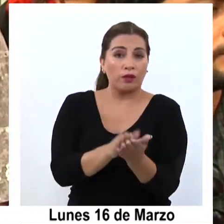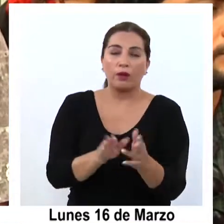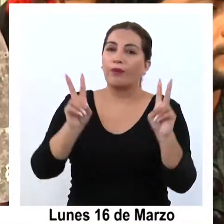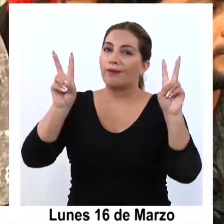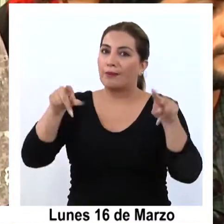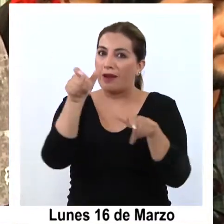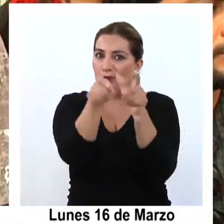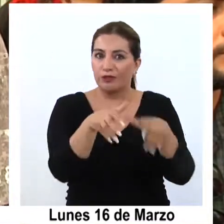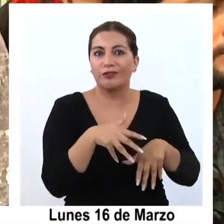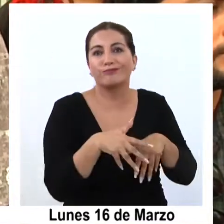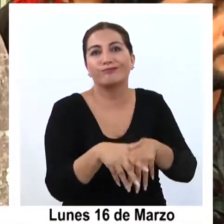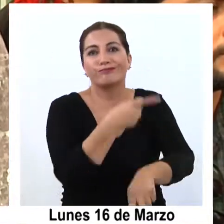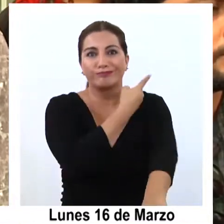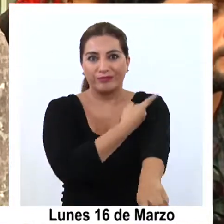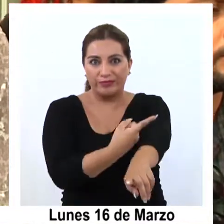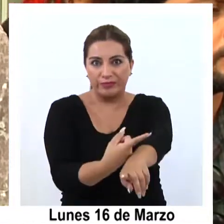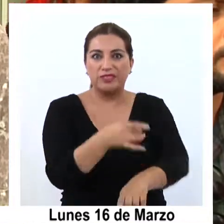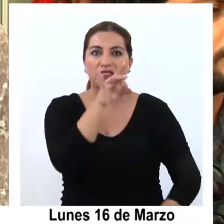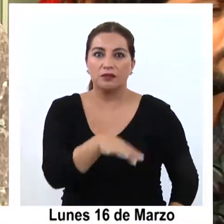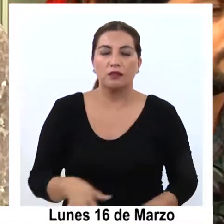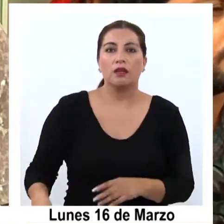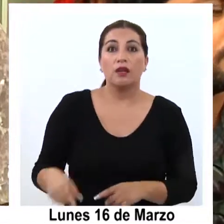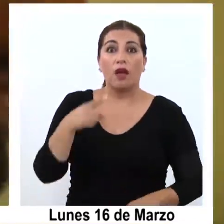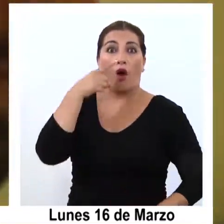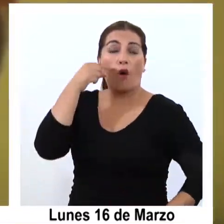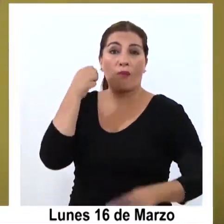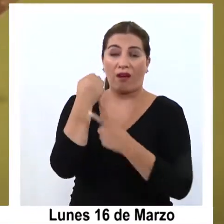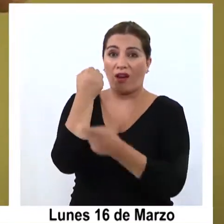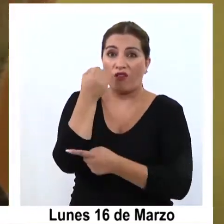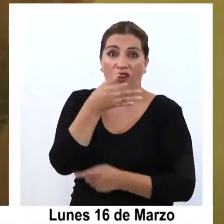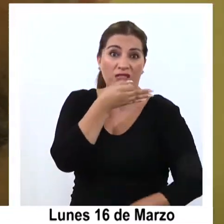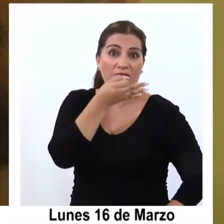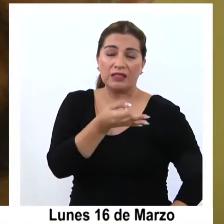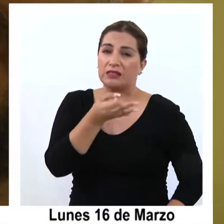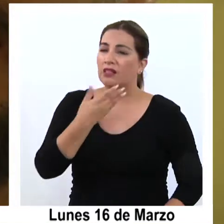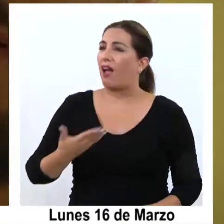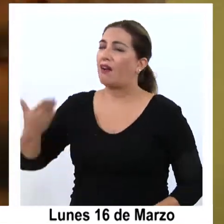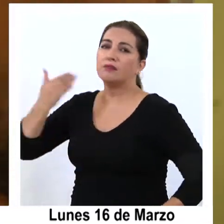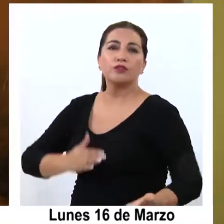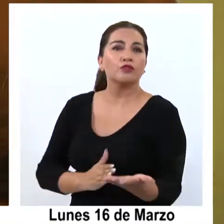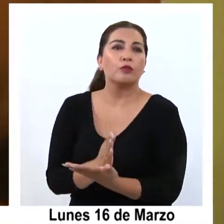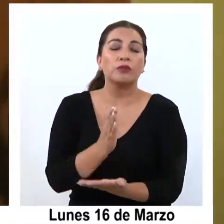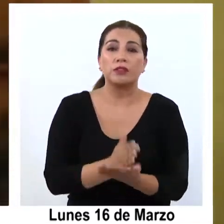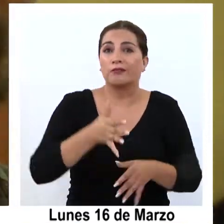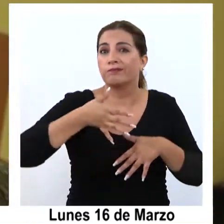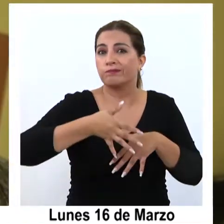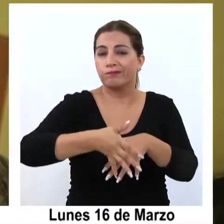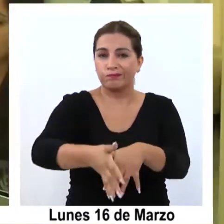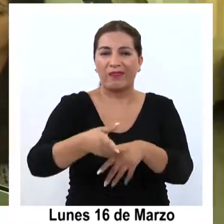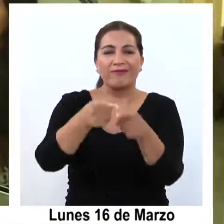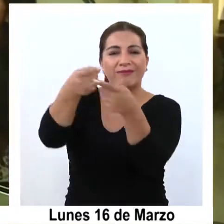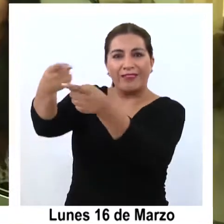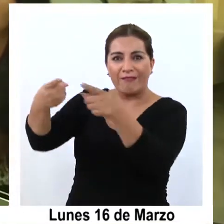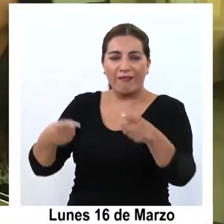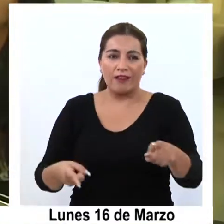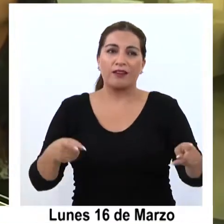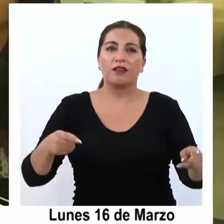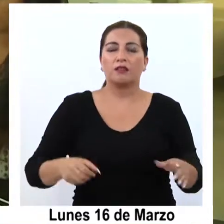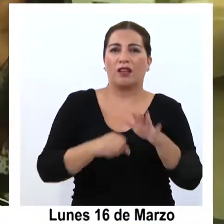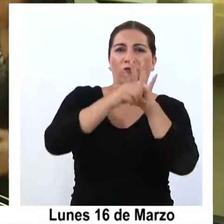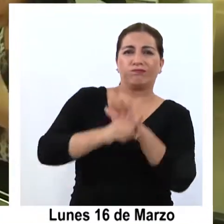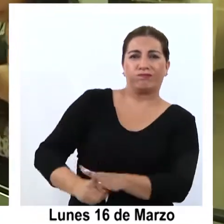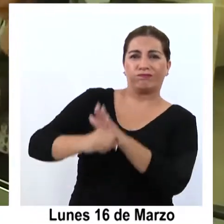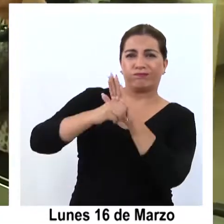algunos casos hasta la muerte de manifestantes a lo largo de nuestro país. El abogado señala que han existido, desde el inicio de las manifestaciones,